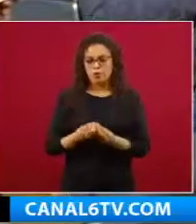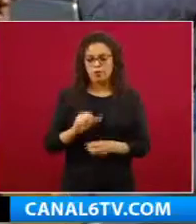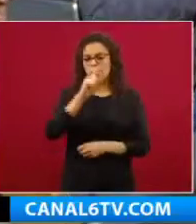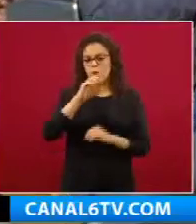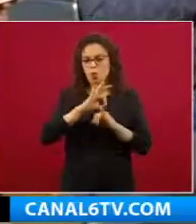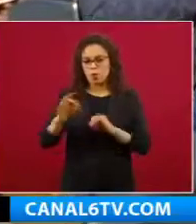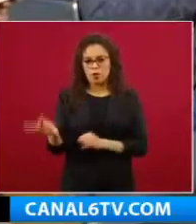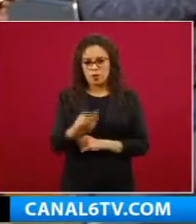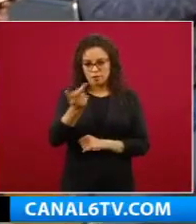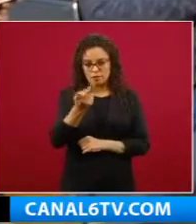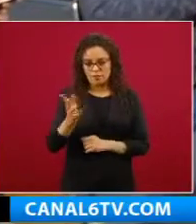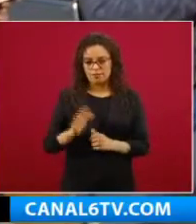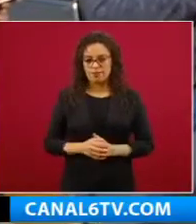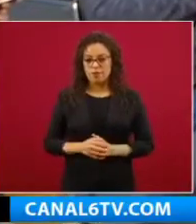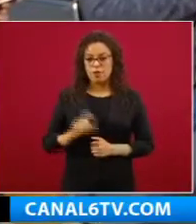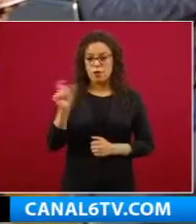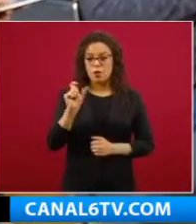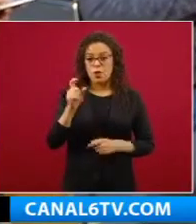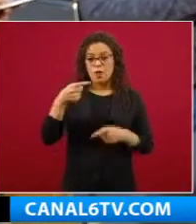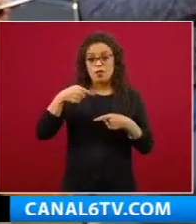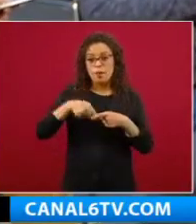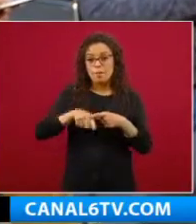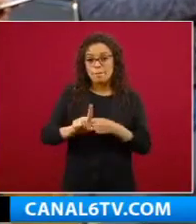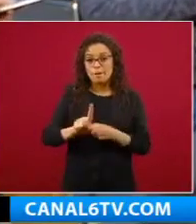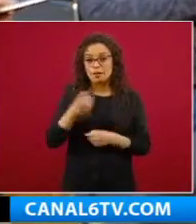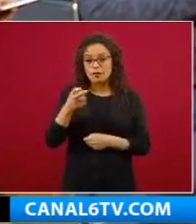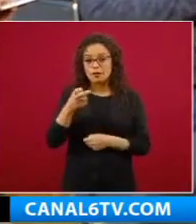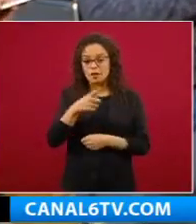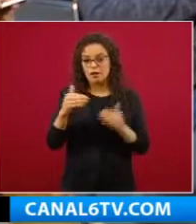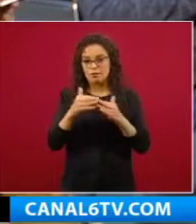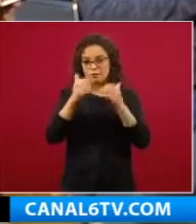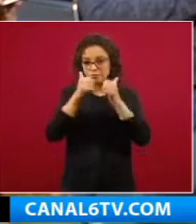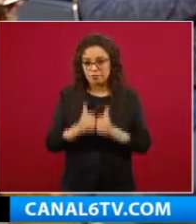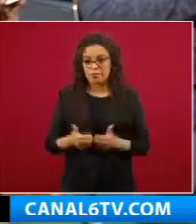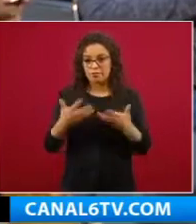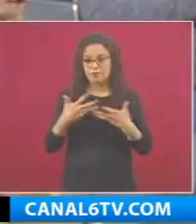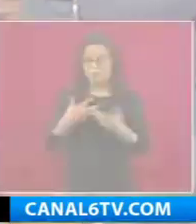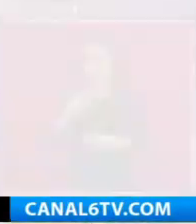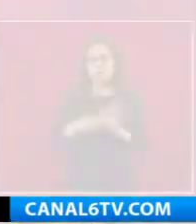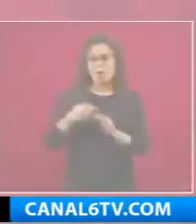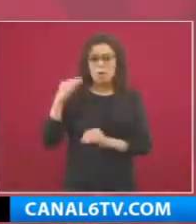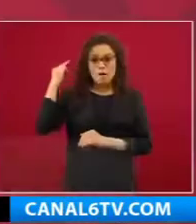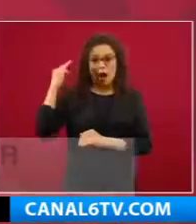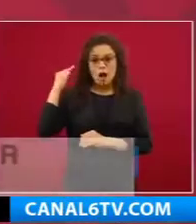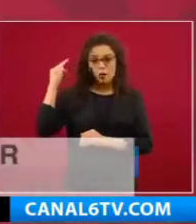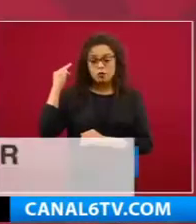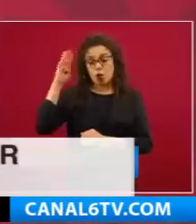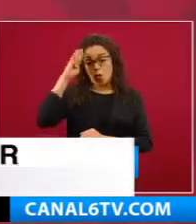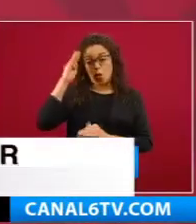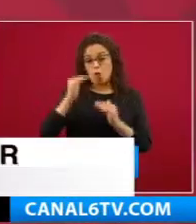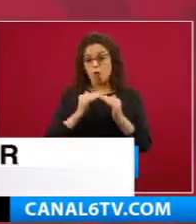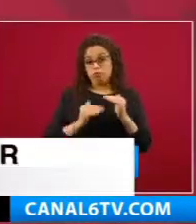Desde que comenzó la cuarentena, han habido 3.381 homicidios dolosos en el país. Para